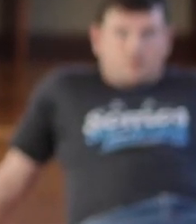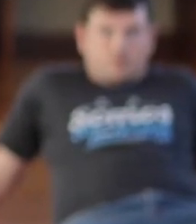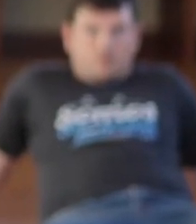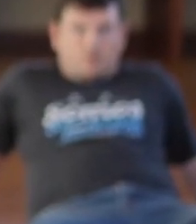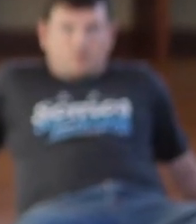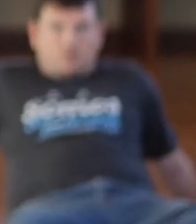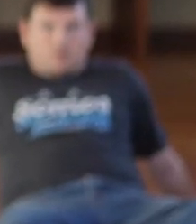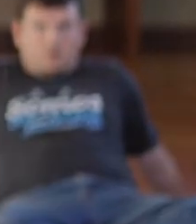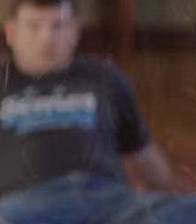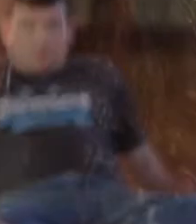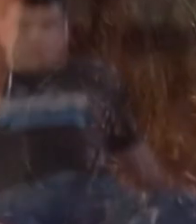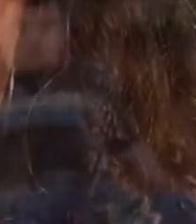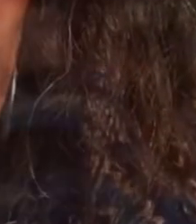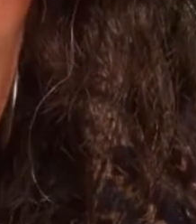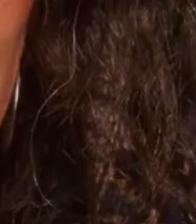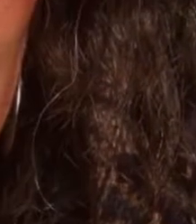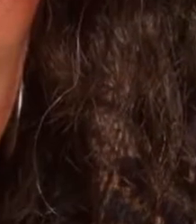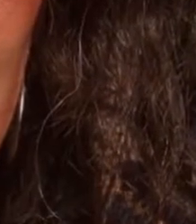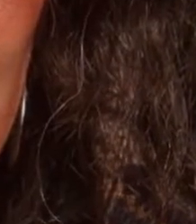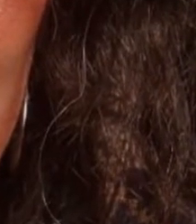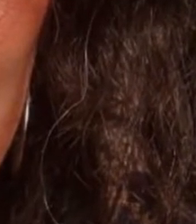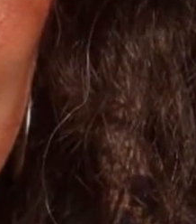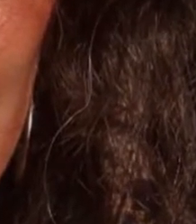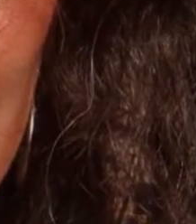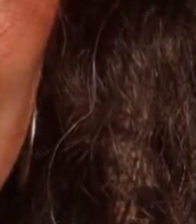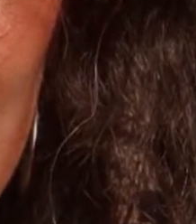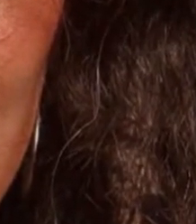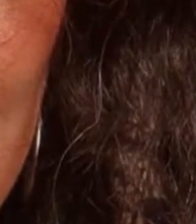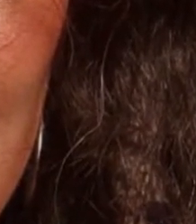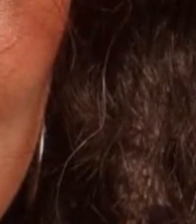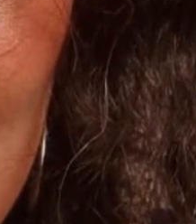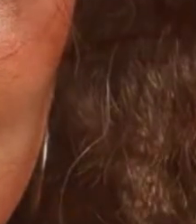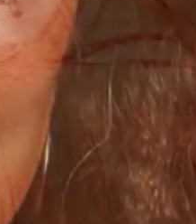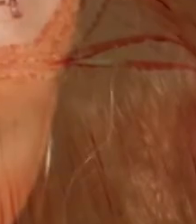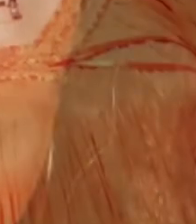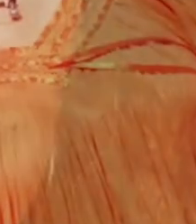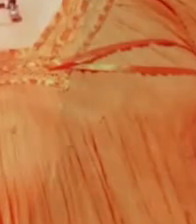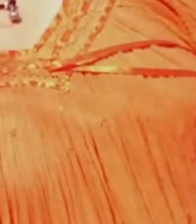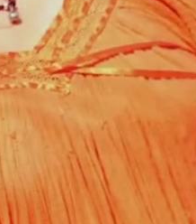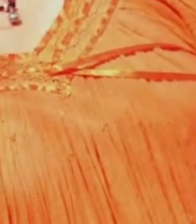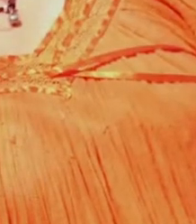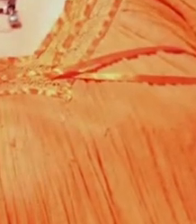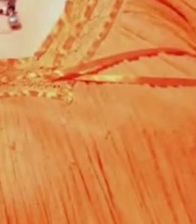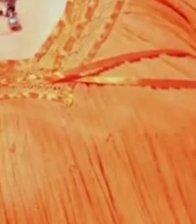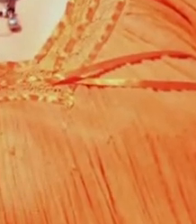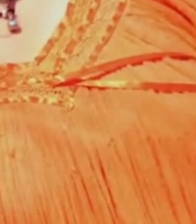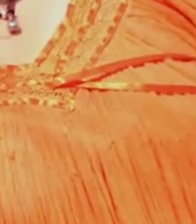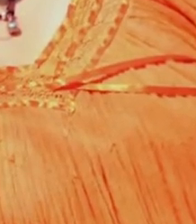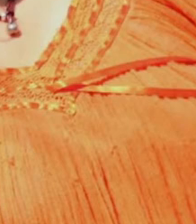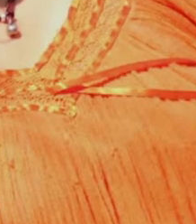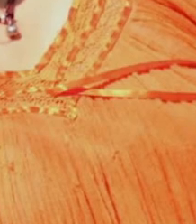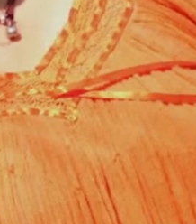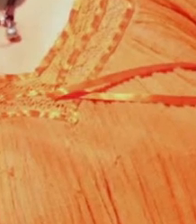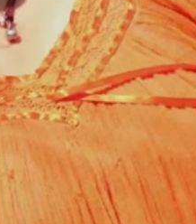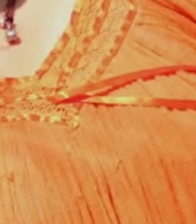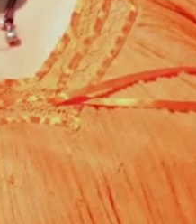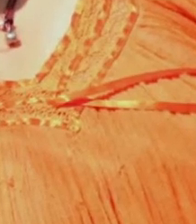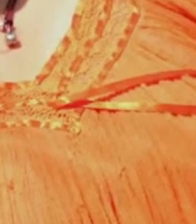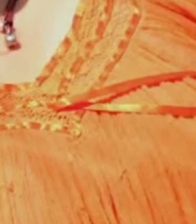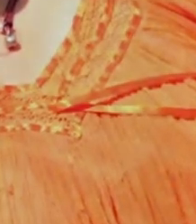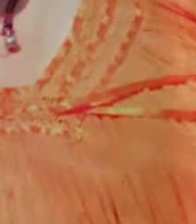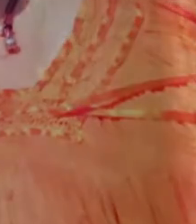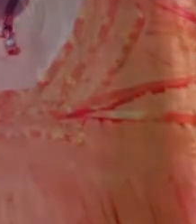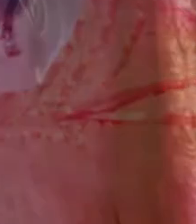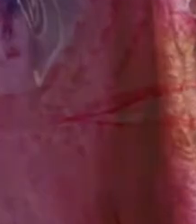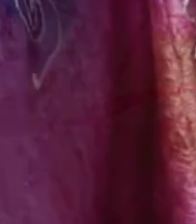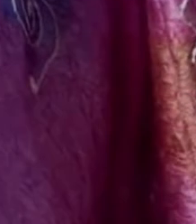urgentes que no no irá al arte no es ir a perder el tiempo es ir a encontrar una manera de transformar el tiempo y ganarle también a la muerte